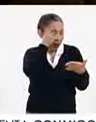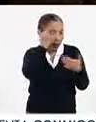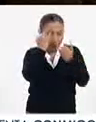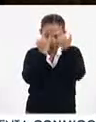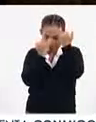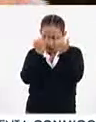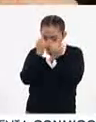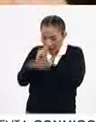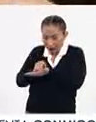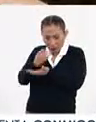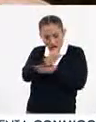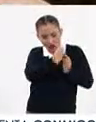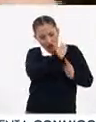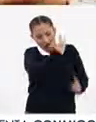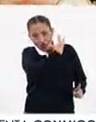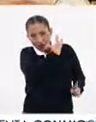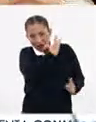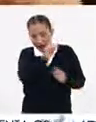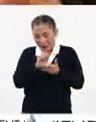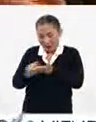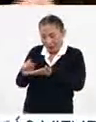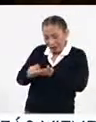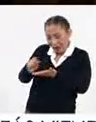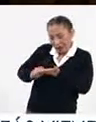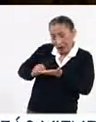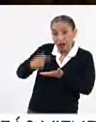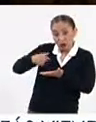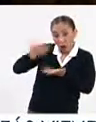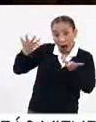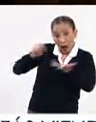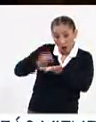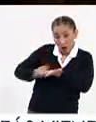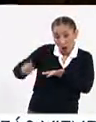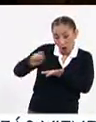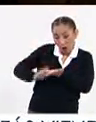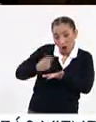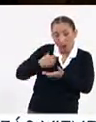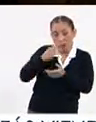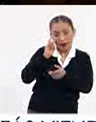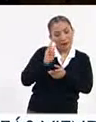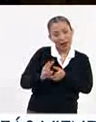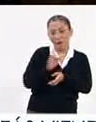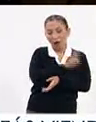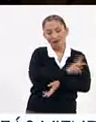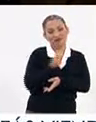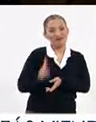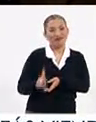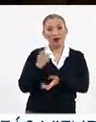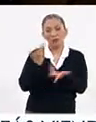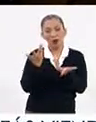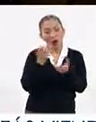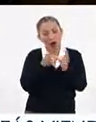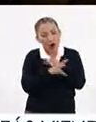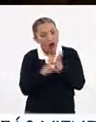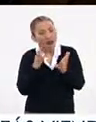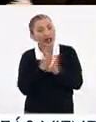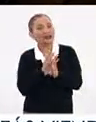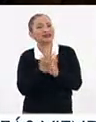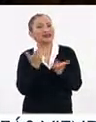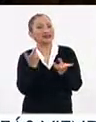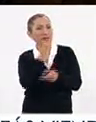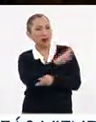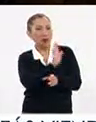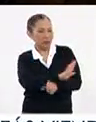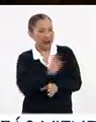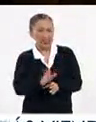estoy bajo la influencia de la lectura, yo como lector, entonces cuando paso a escritor se notan, ¿no?, los pasismos o los ginismos, ¿no?